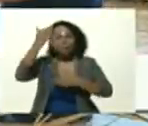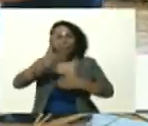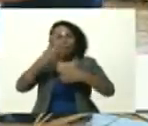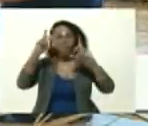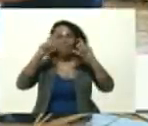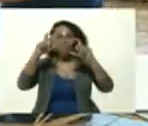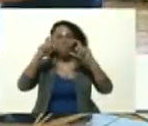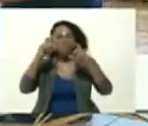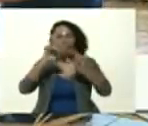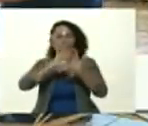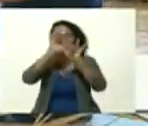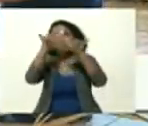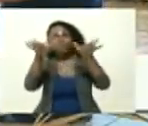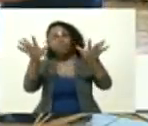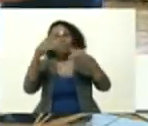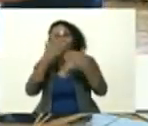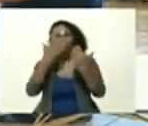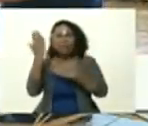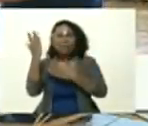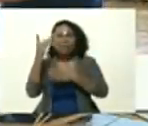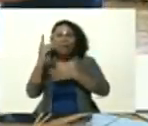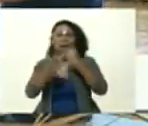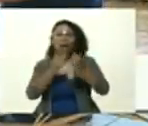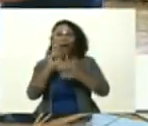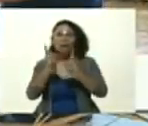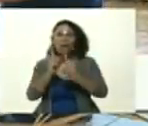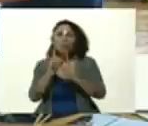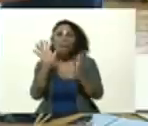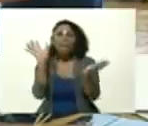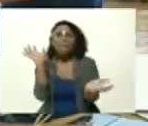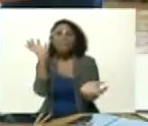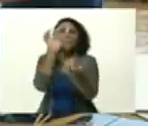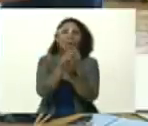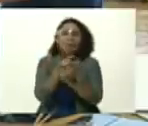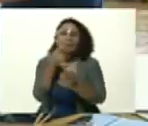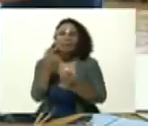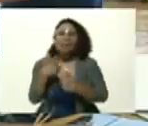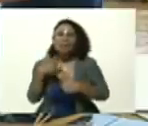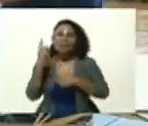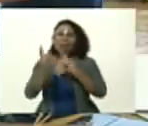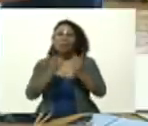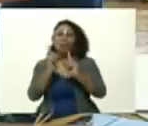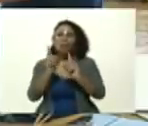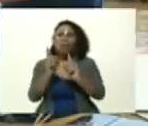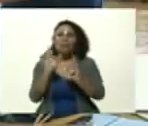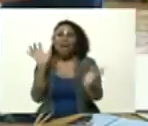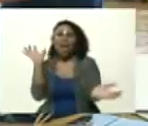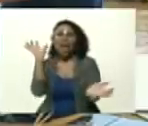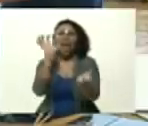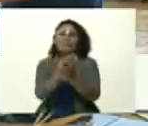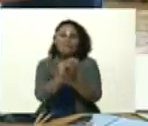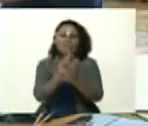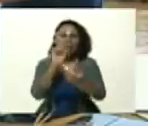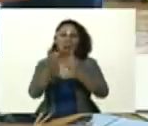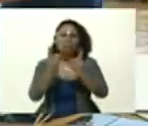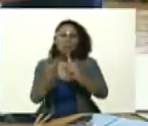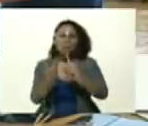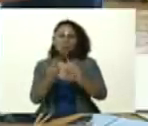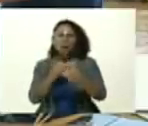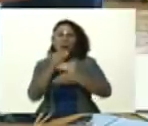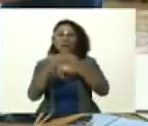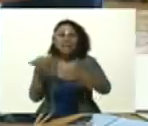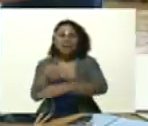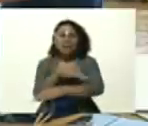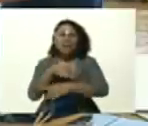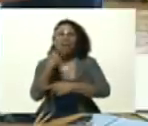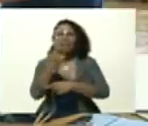del desbordamiento. Nos dijeron que habían salido cocodrilos, Luis José, que los cocodrilos se habían desbordado hacia las calles.